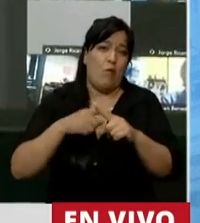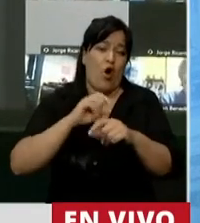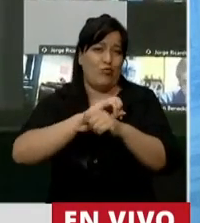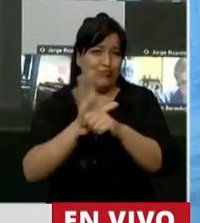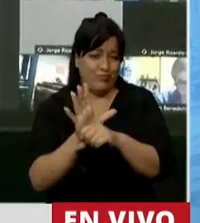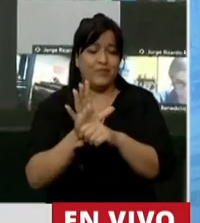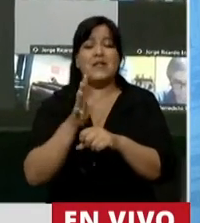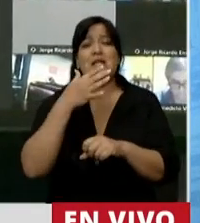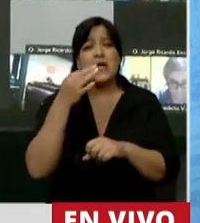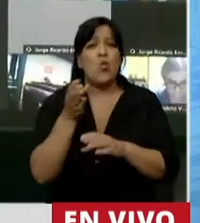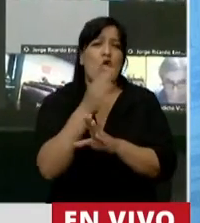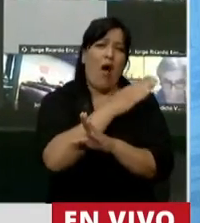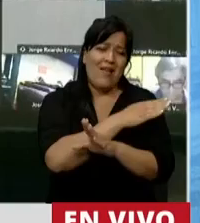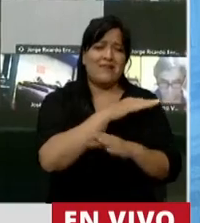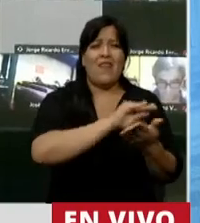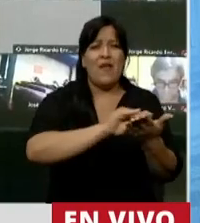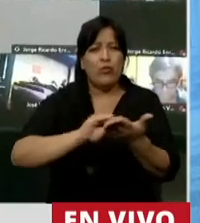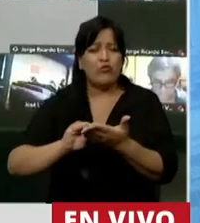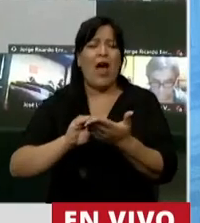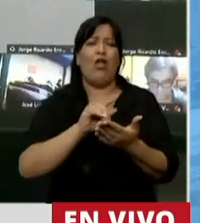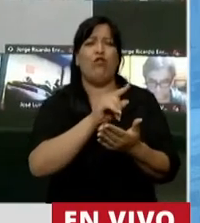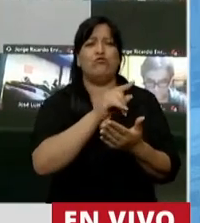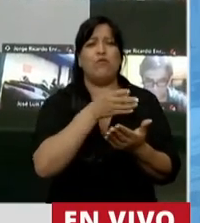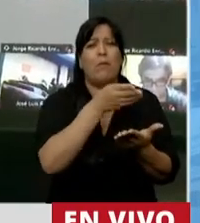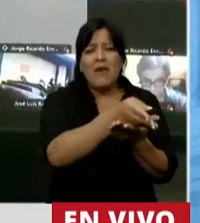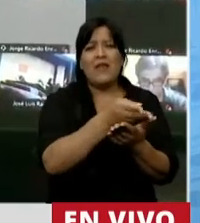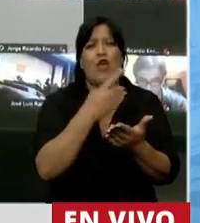a algunos diputados preopinantes que han venido pidiendo